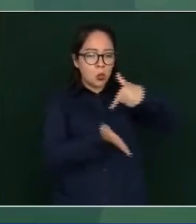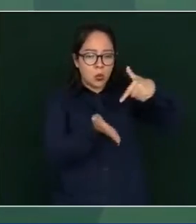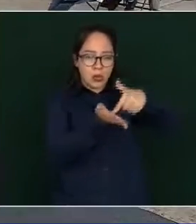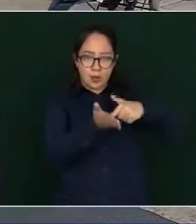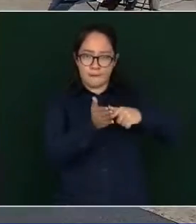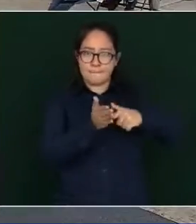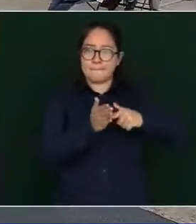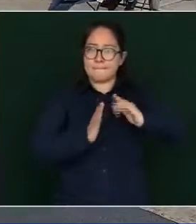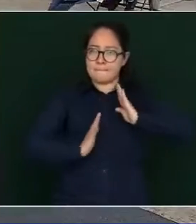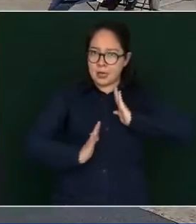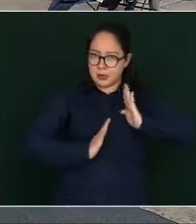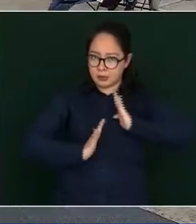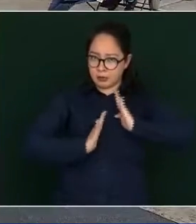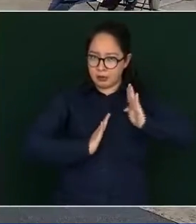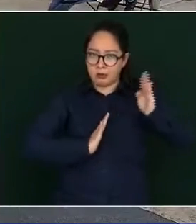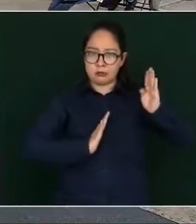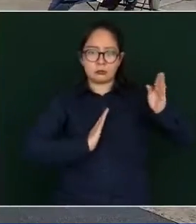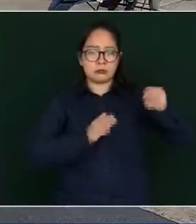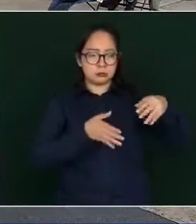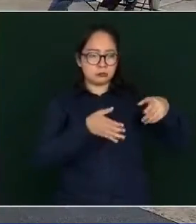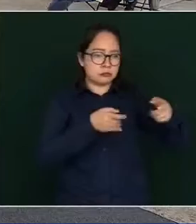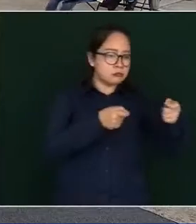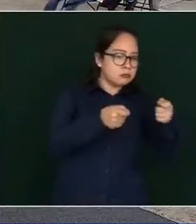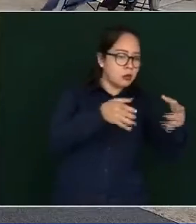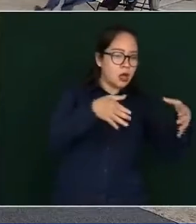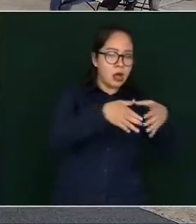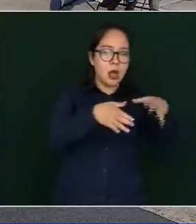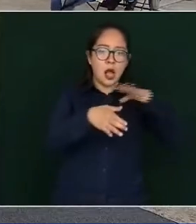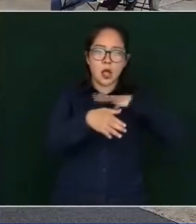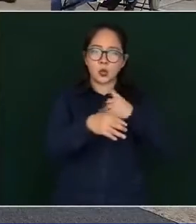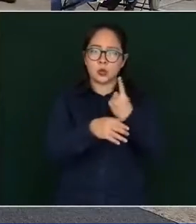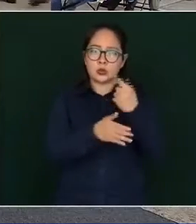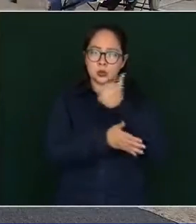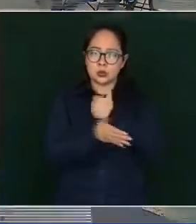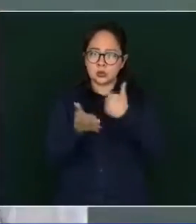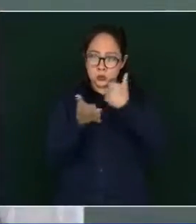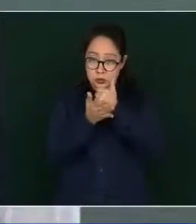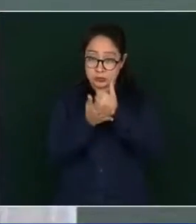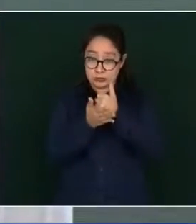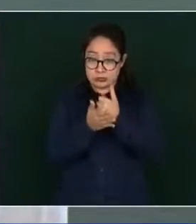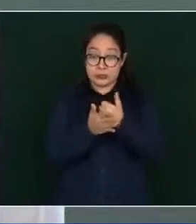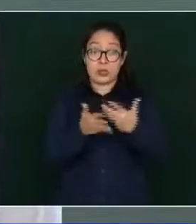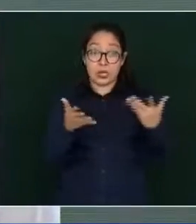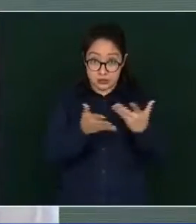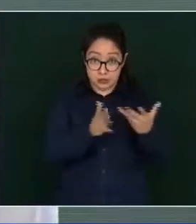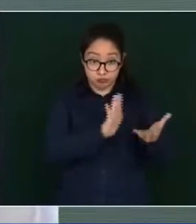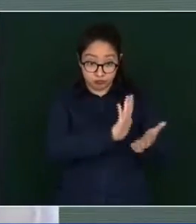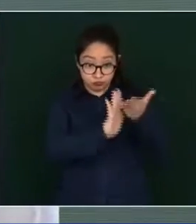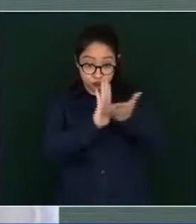militar, hay una ciudad, se hizo una ciudad.